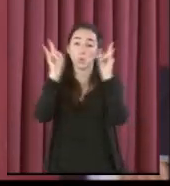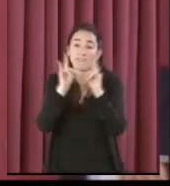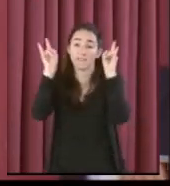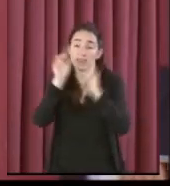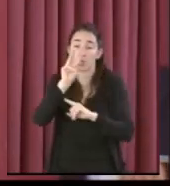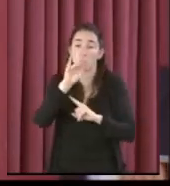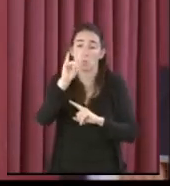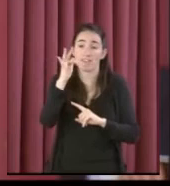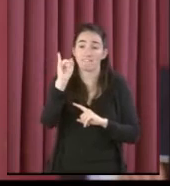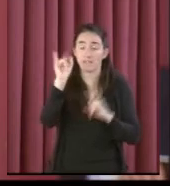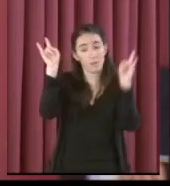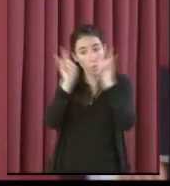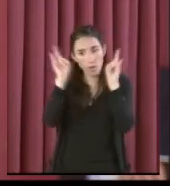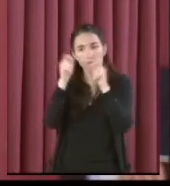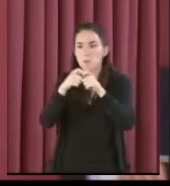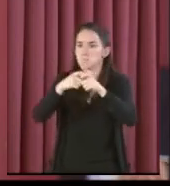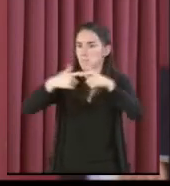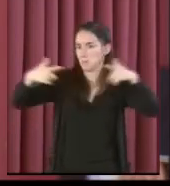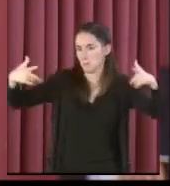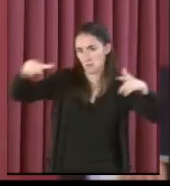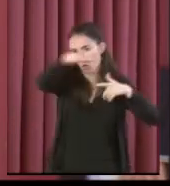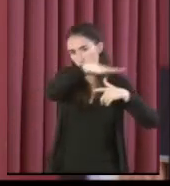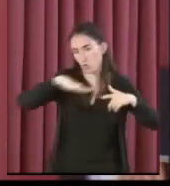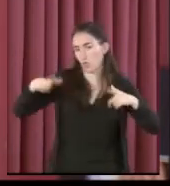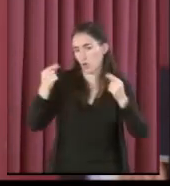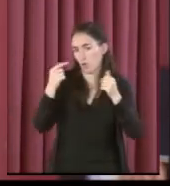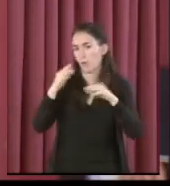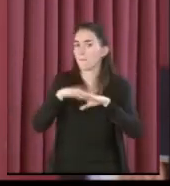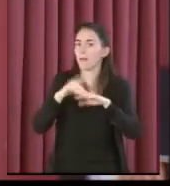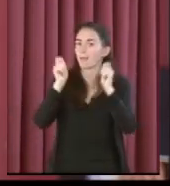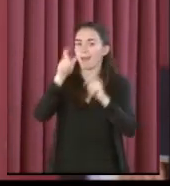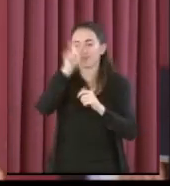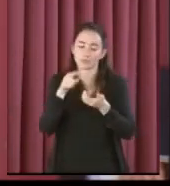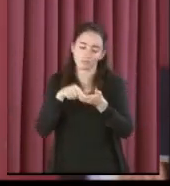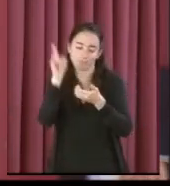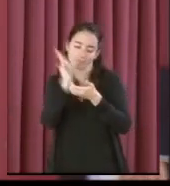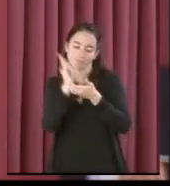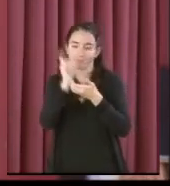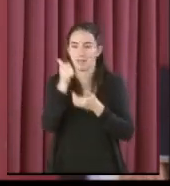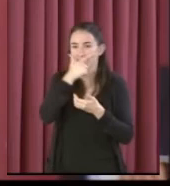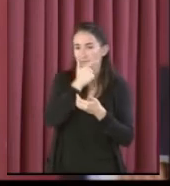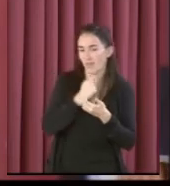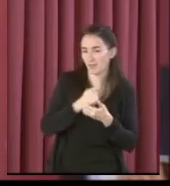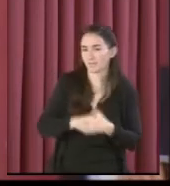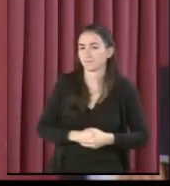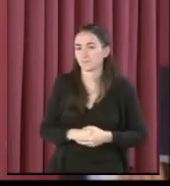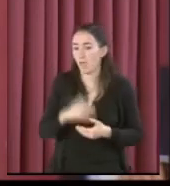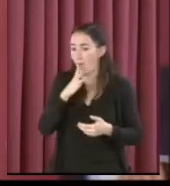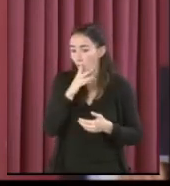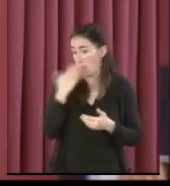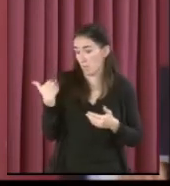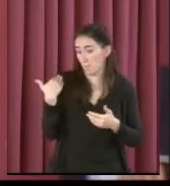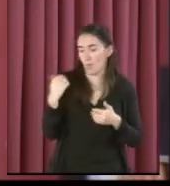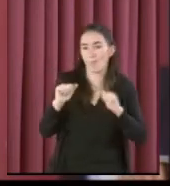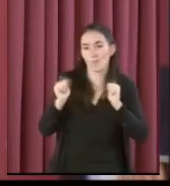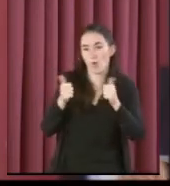en los servicios públicos garantizan la conectividad. Ahora acabamos de licitar una nueva ampliación.